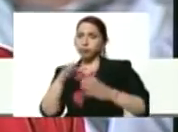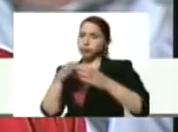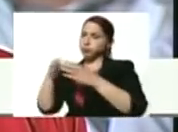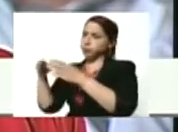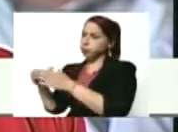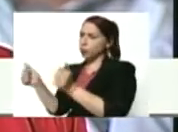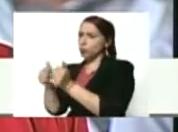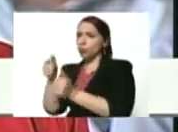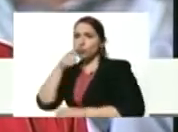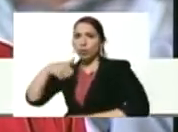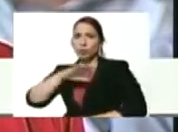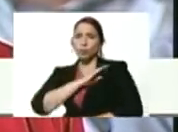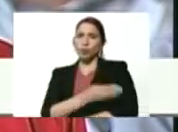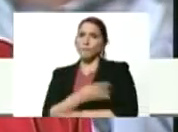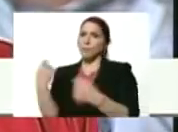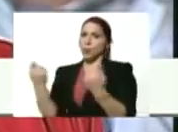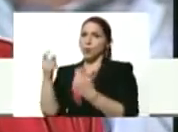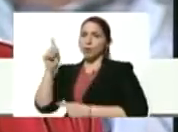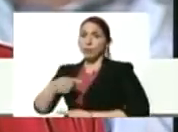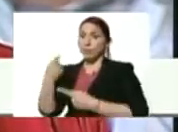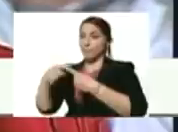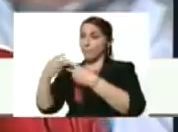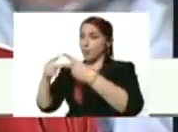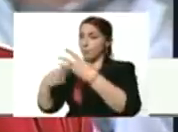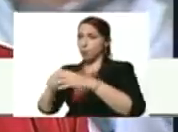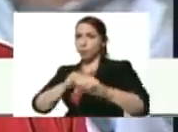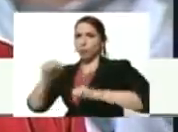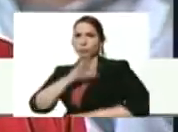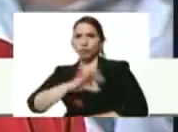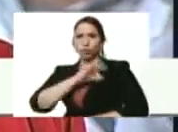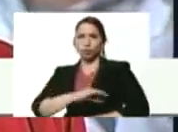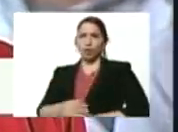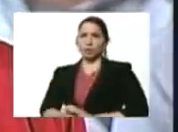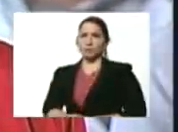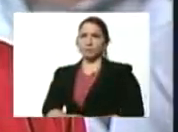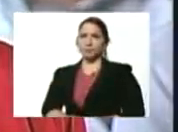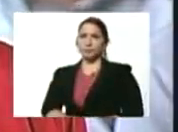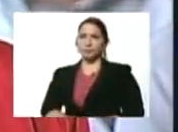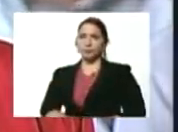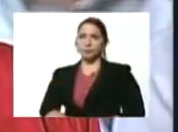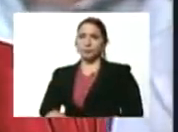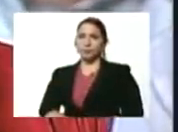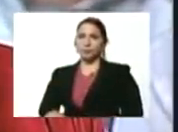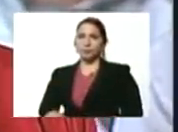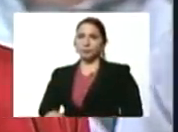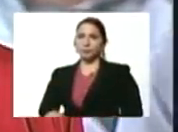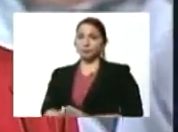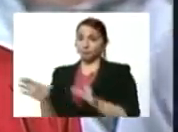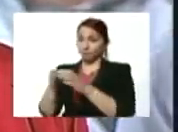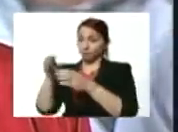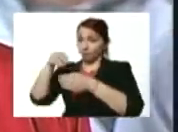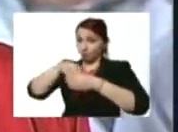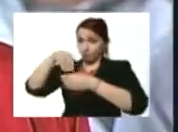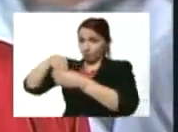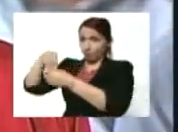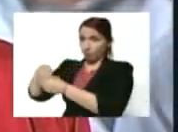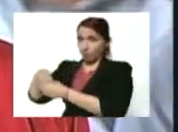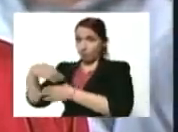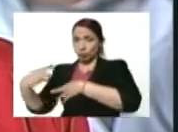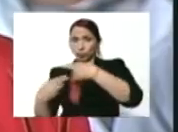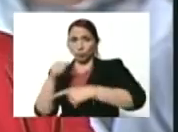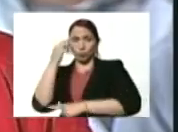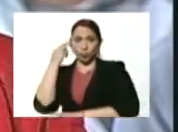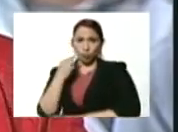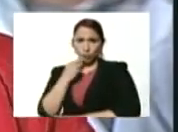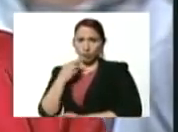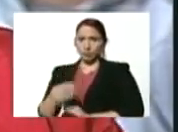con nuestro poder popular, con la diversidad de movimientos sociales que constituye la Revolución Bolivariana y que